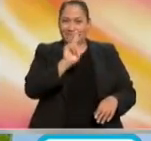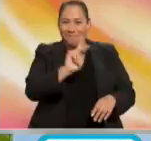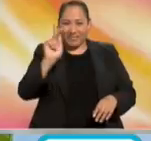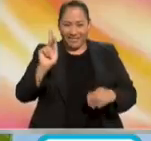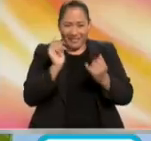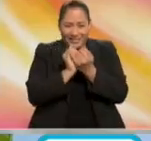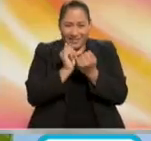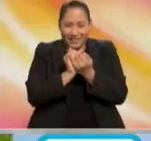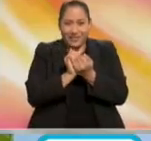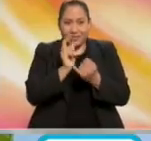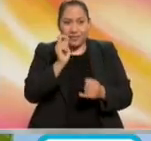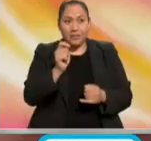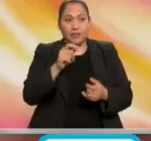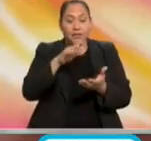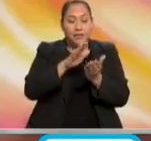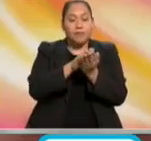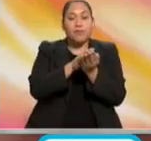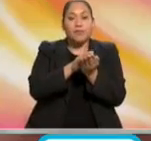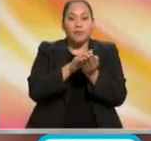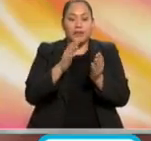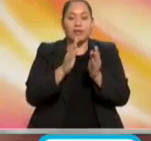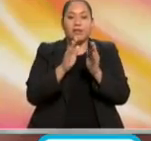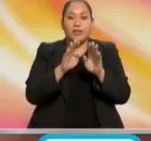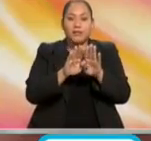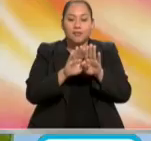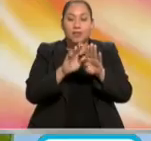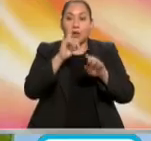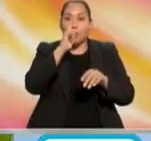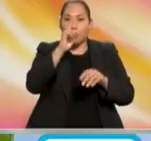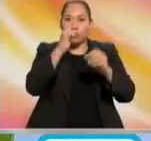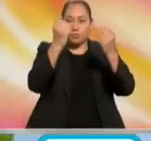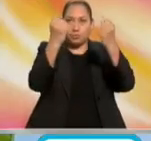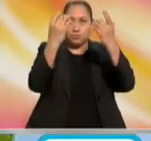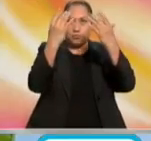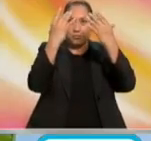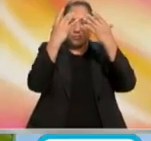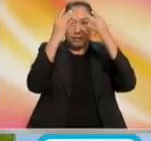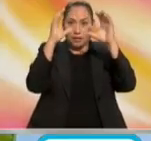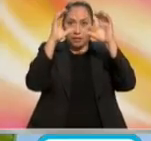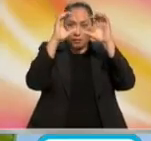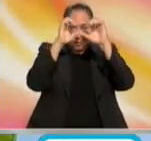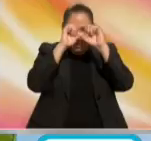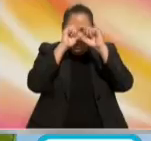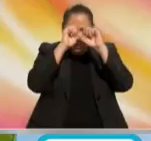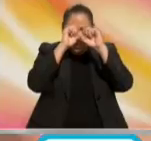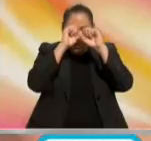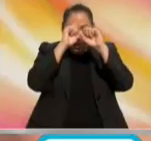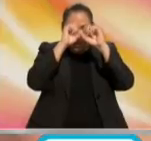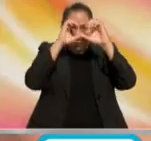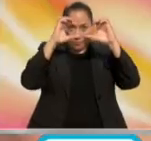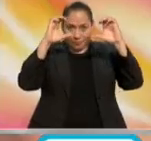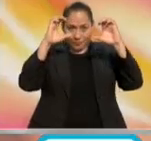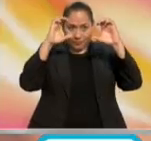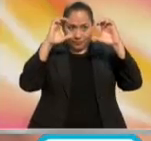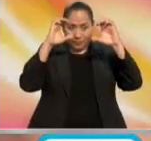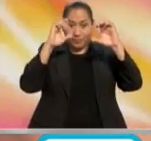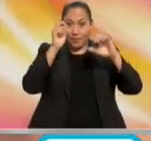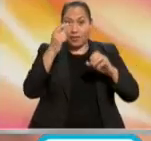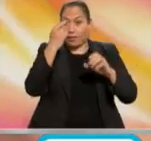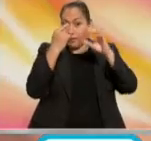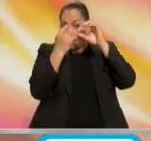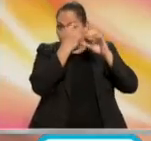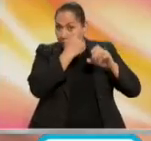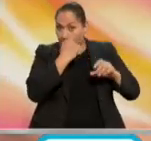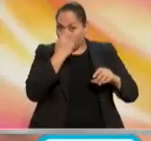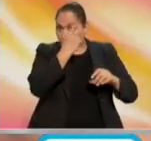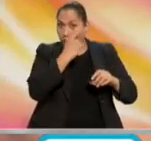es como el que abre o cierra la cantidad de luz que nosotros recibimos del exterior, ¿no? De hecho, vamos a ver que en zonas donde se